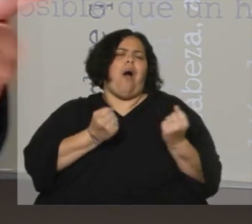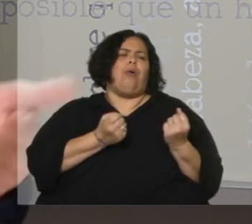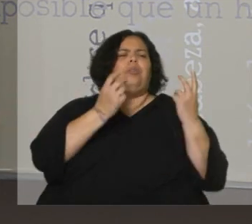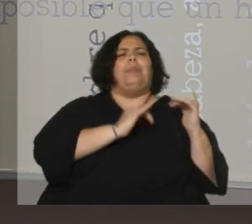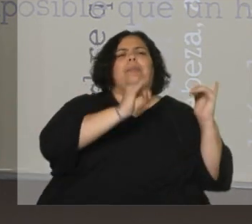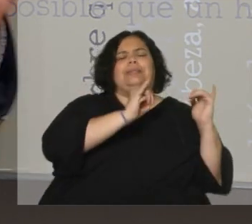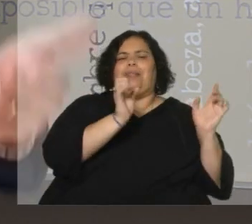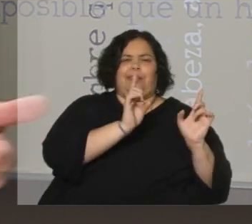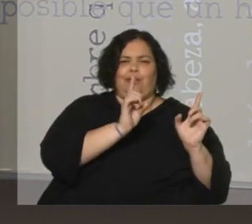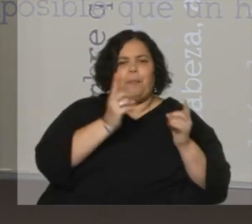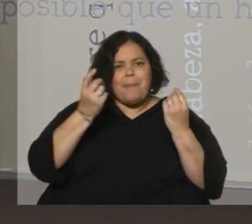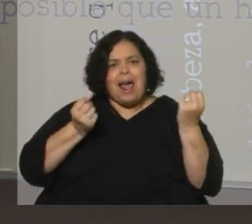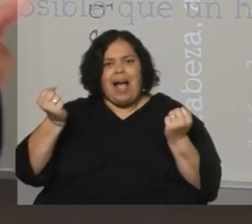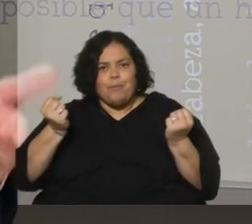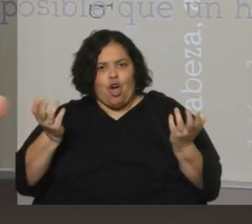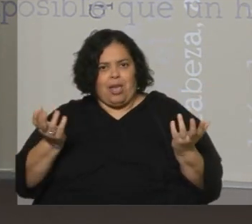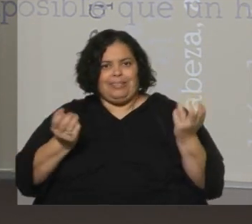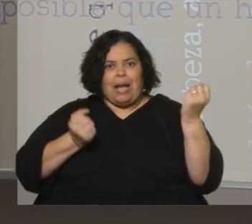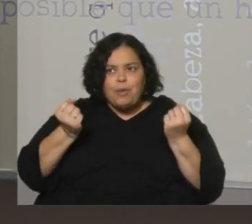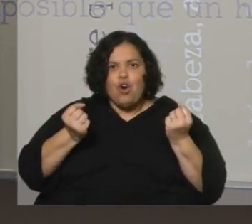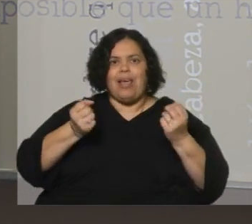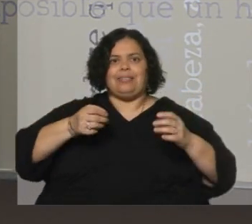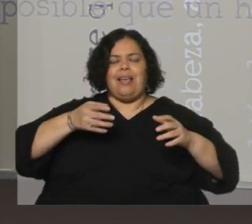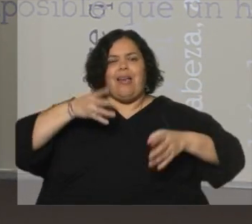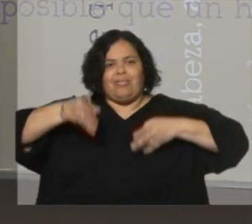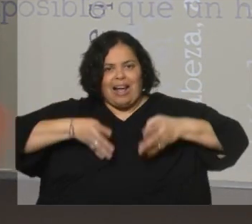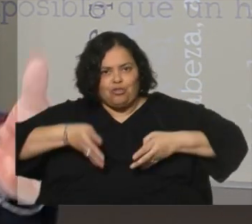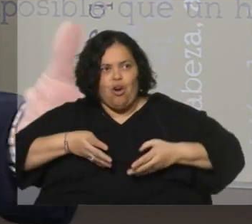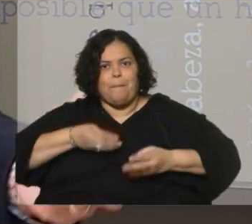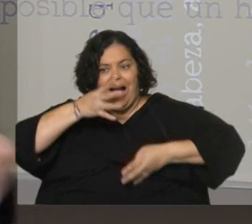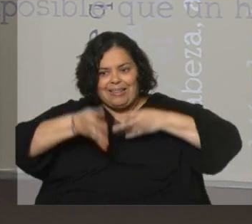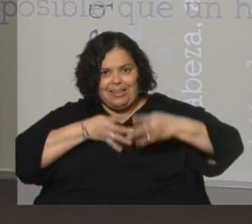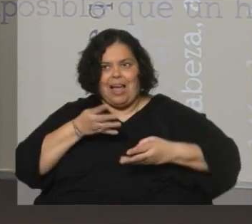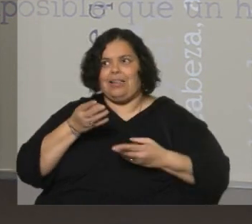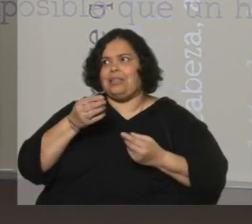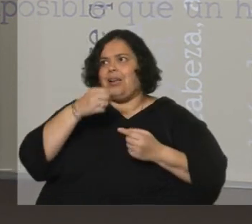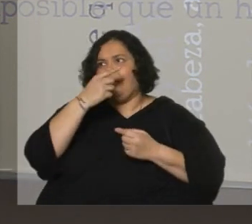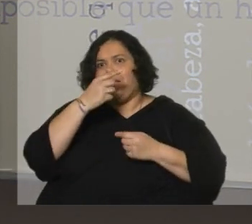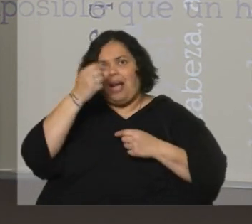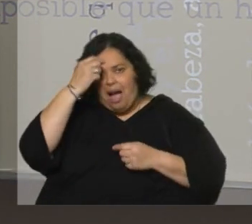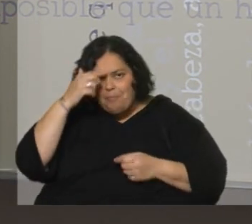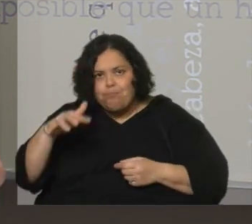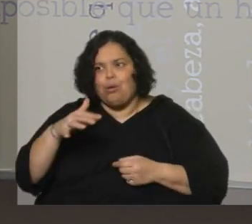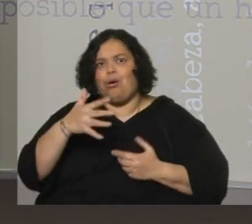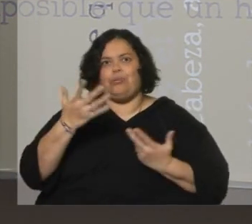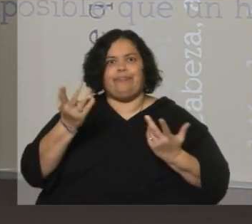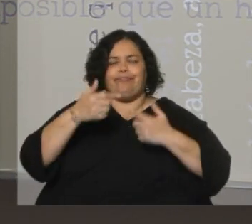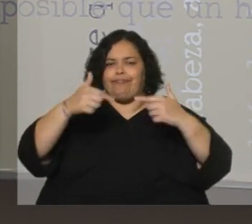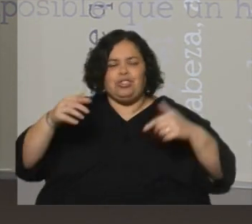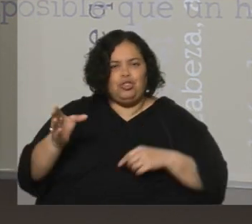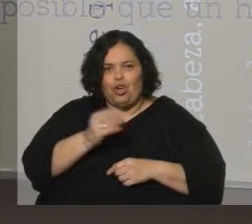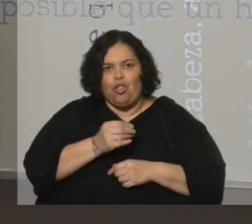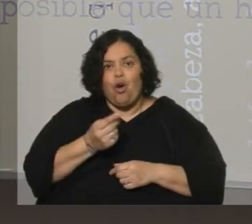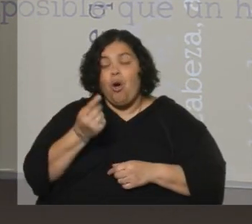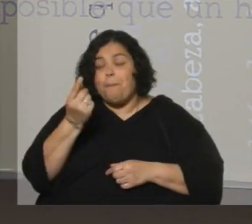gasoil son los camiones son los transportes son los tractores Bueno si tú tenés el precio de combustible más caro de de de la región eso también te hace